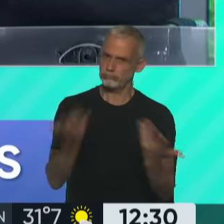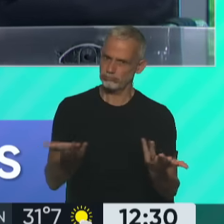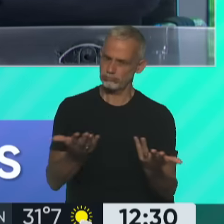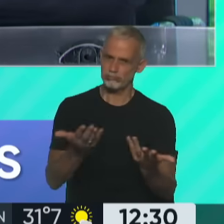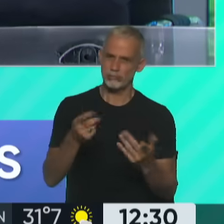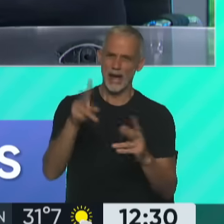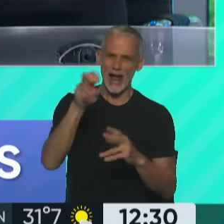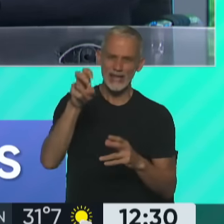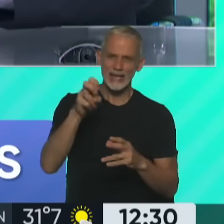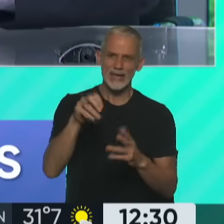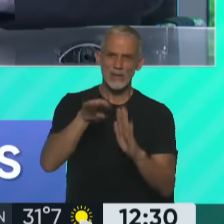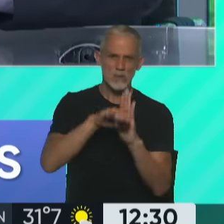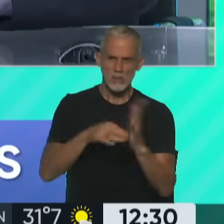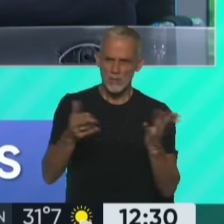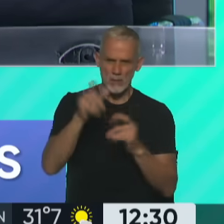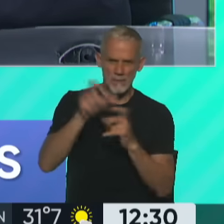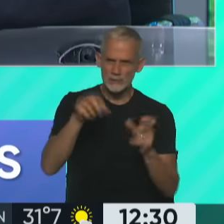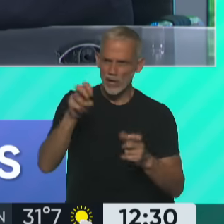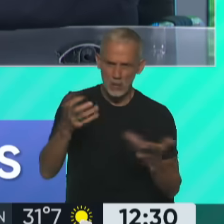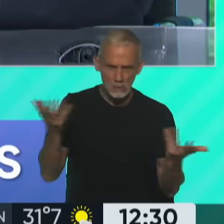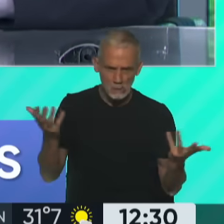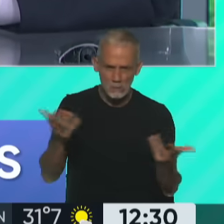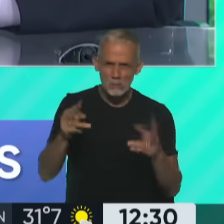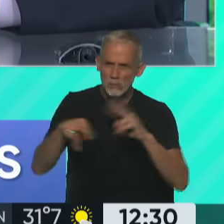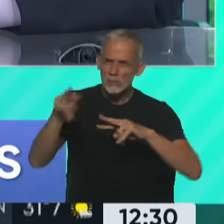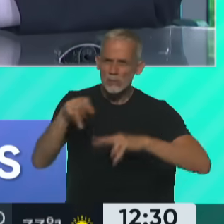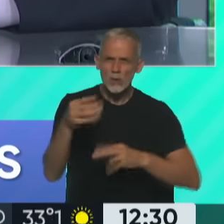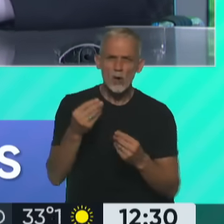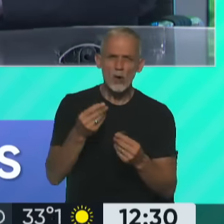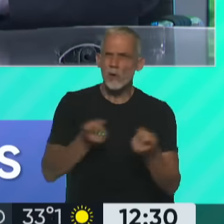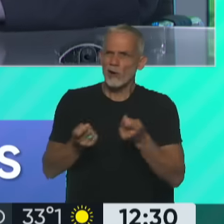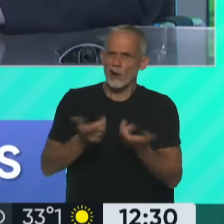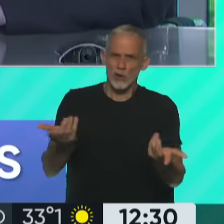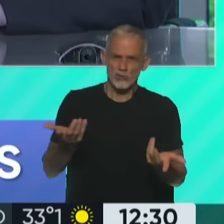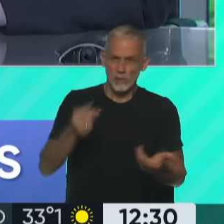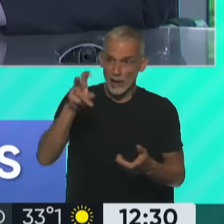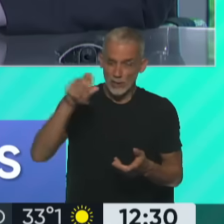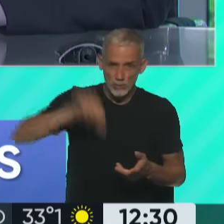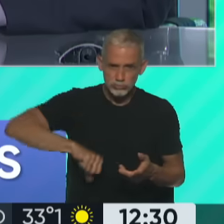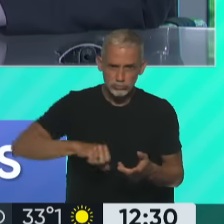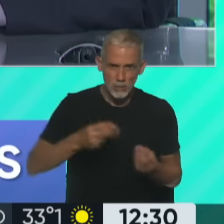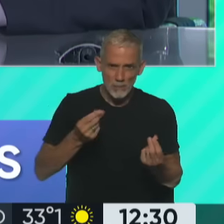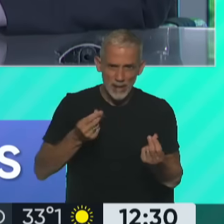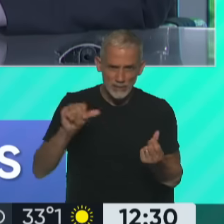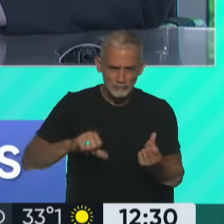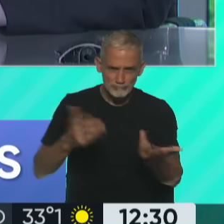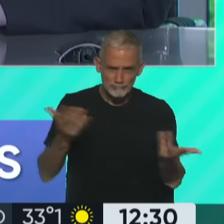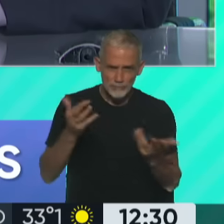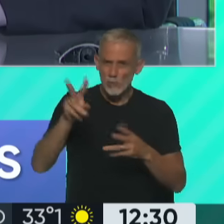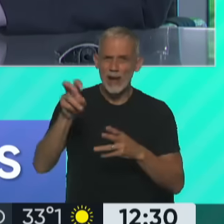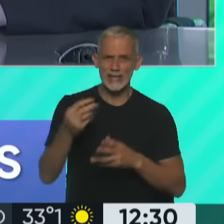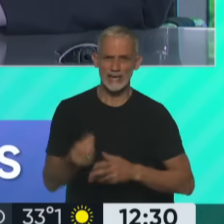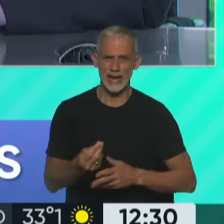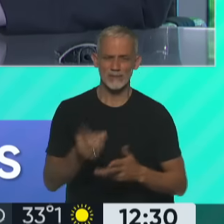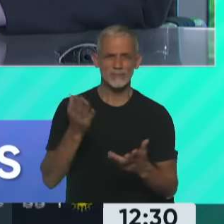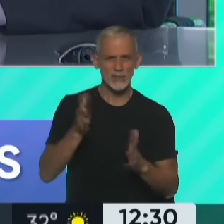en el tema de los alquileres para los inquilinos que no se encontrarían en posición de poder alquilar económicamente. Esto